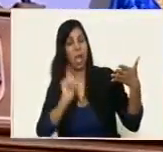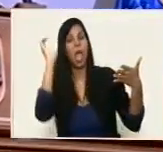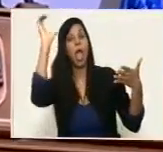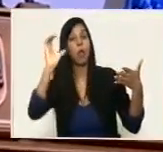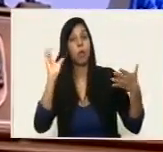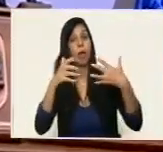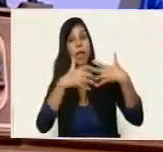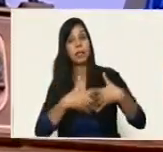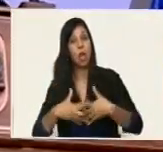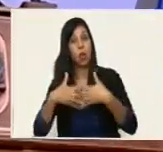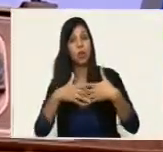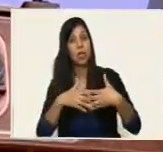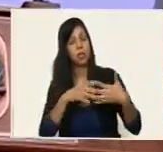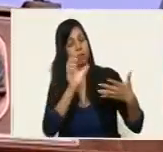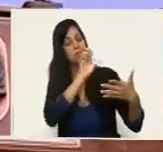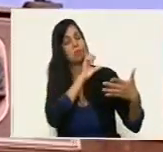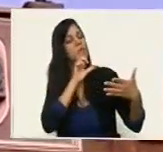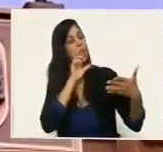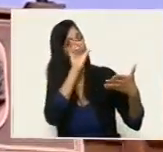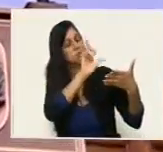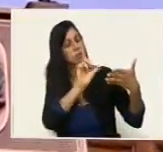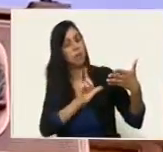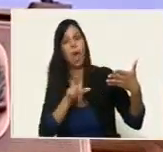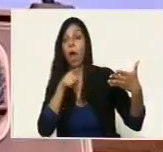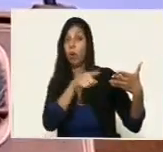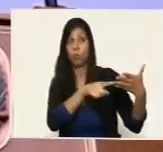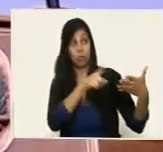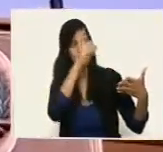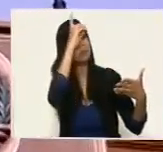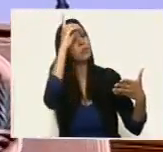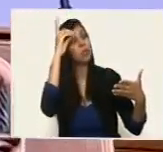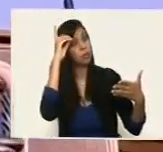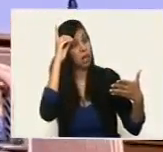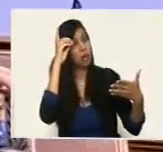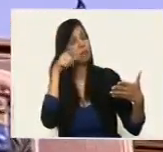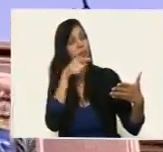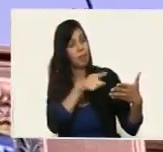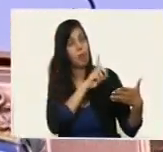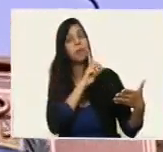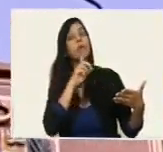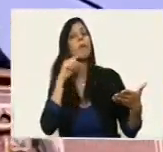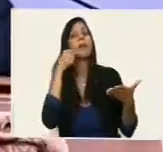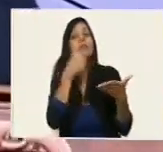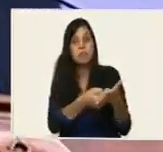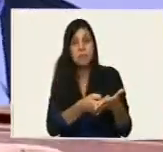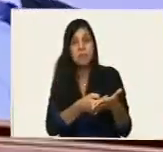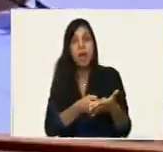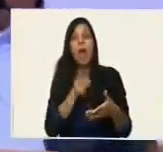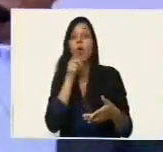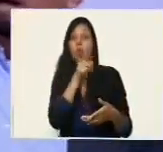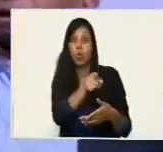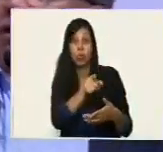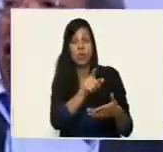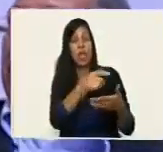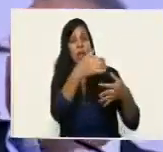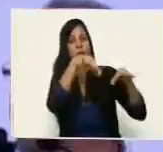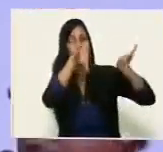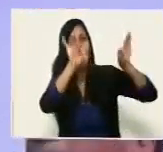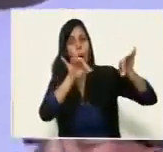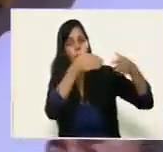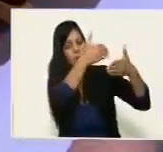los Estados Unidos, incluyéndolo, presidente, pues usted, creo que es un orgullo que encabece esa